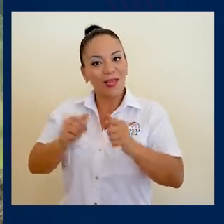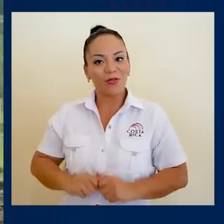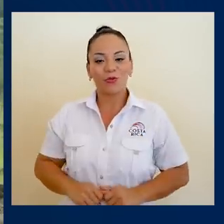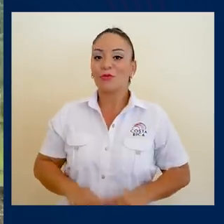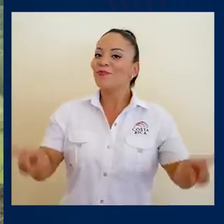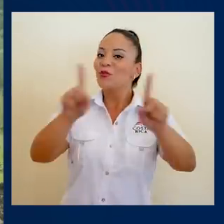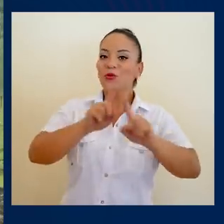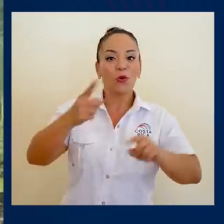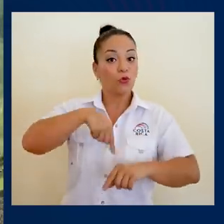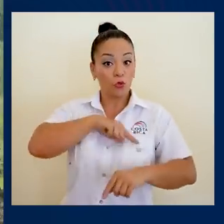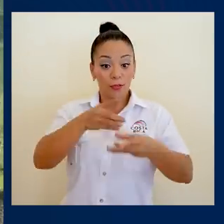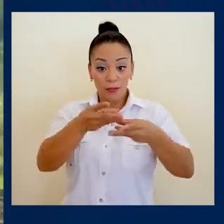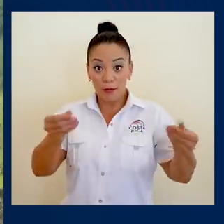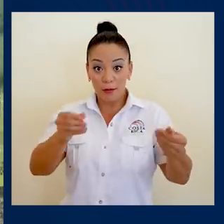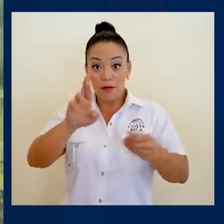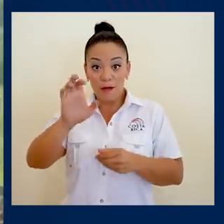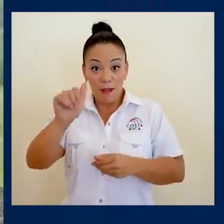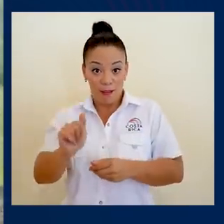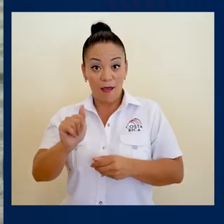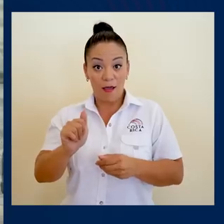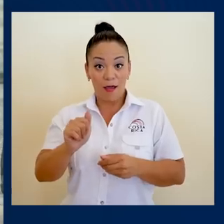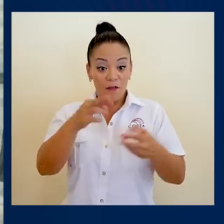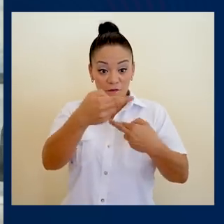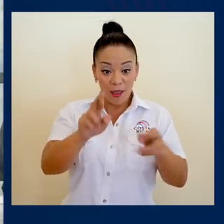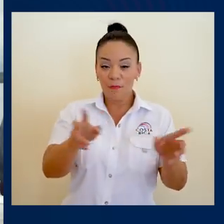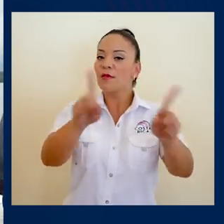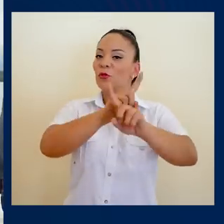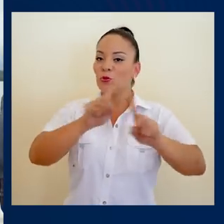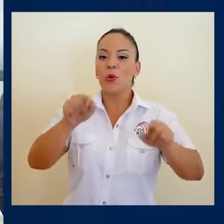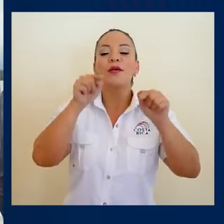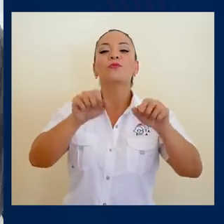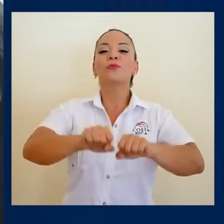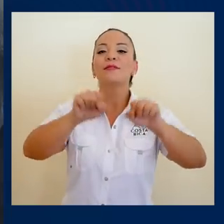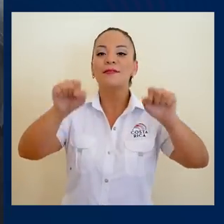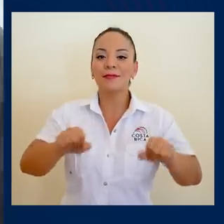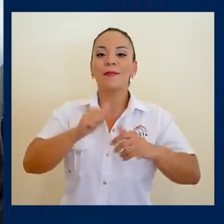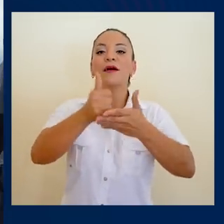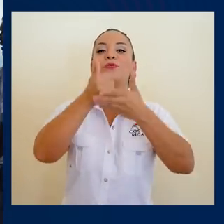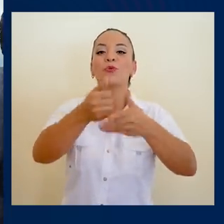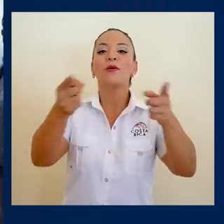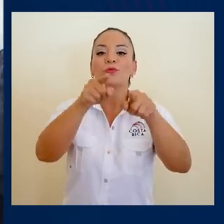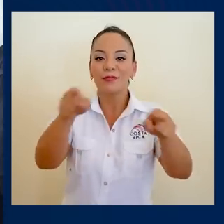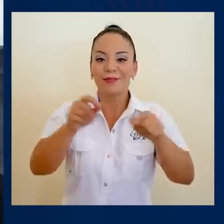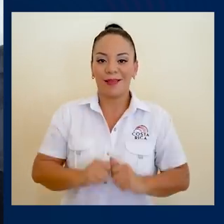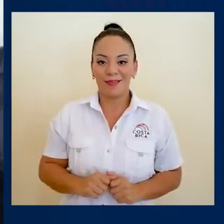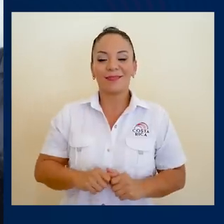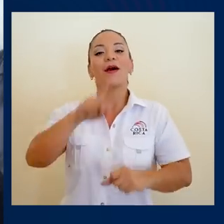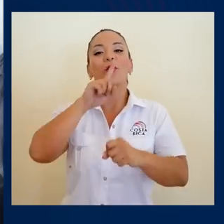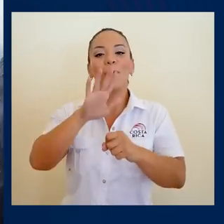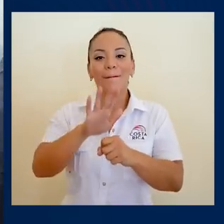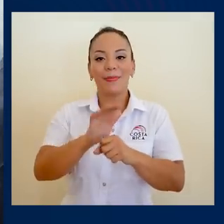no vamos a desaparecer el régimen, porque es un sistema que los ayuda a ustedes a